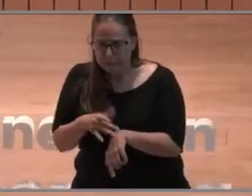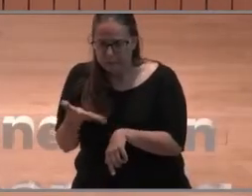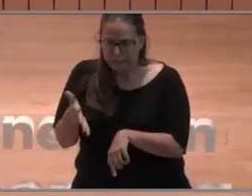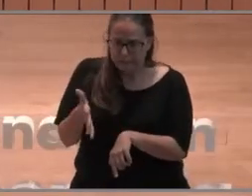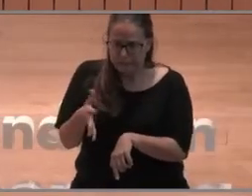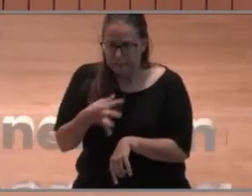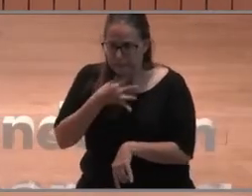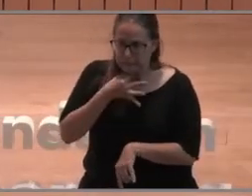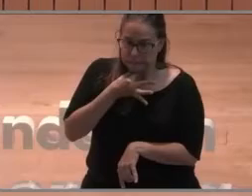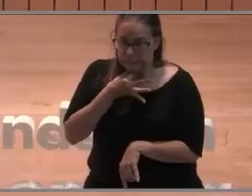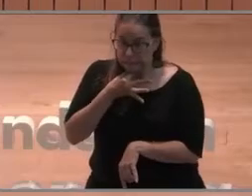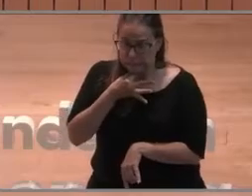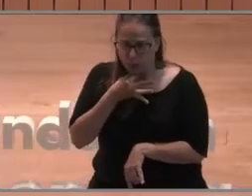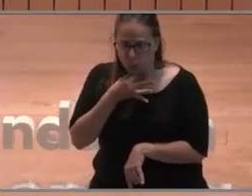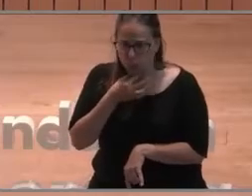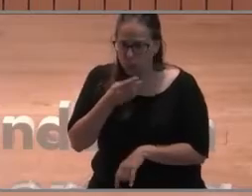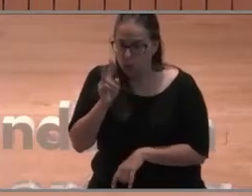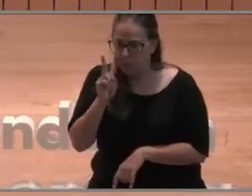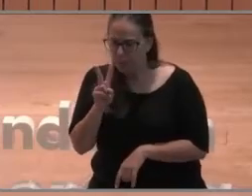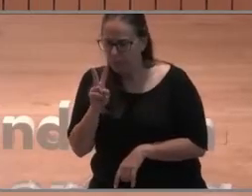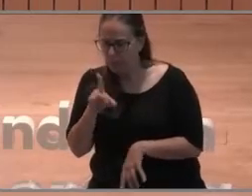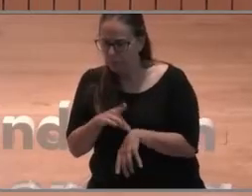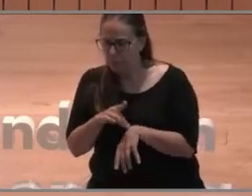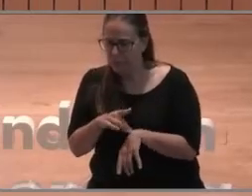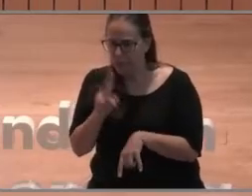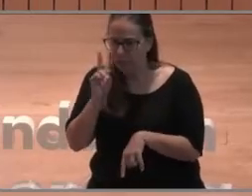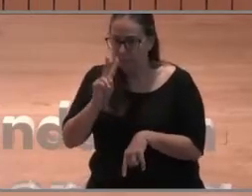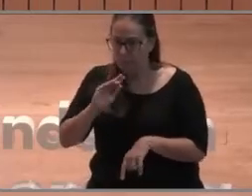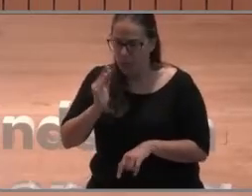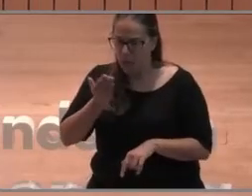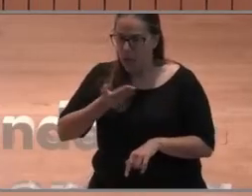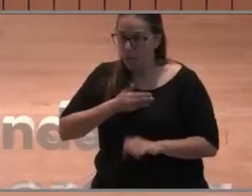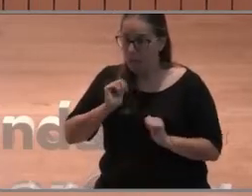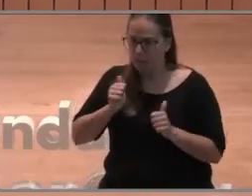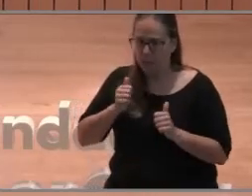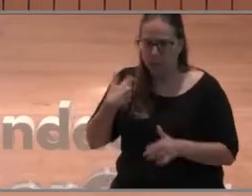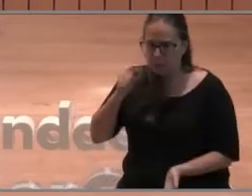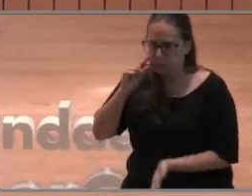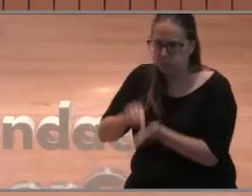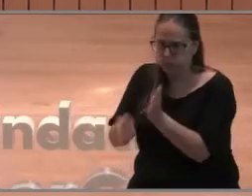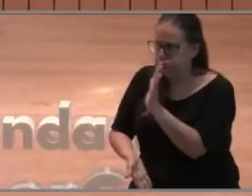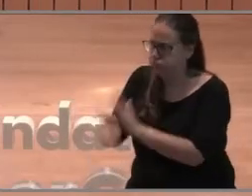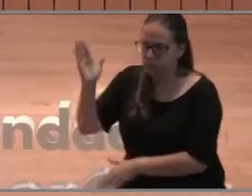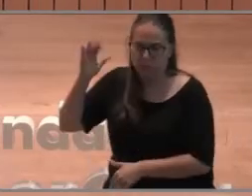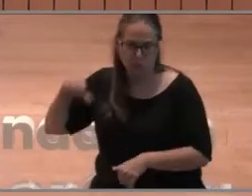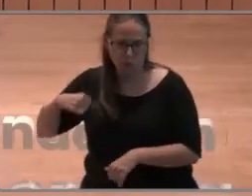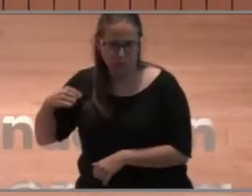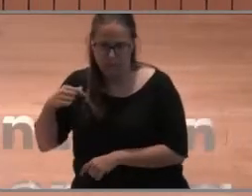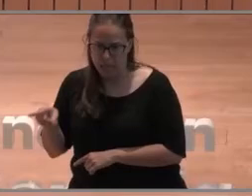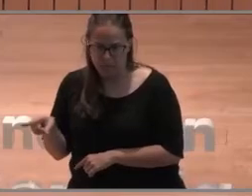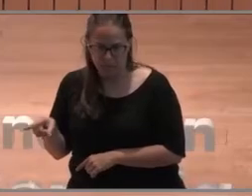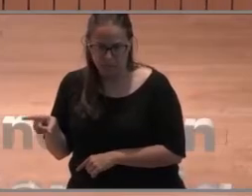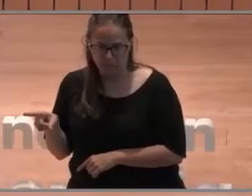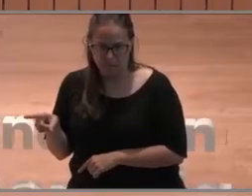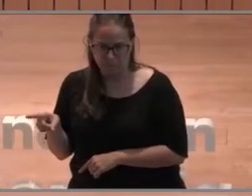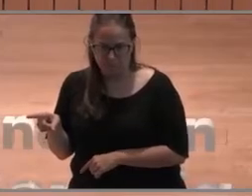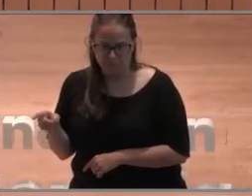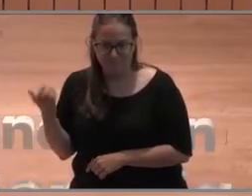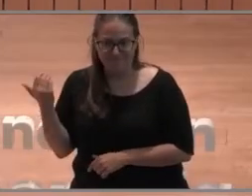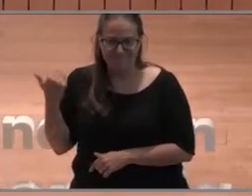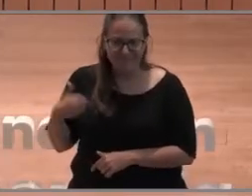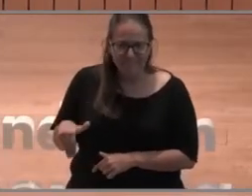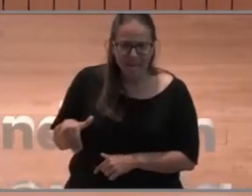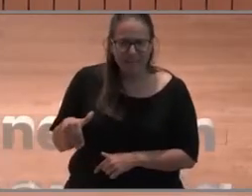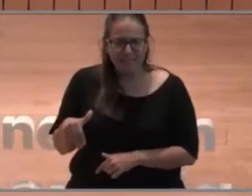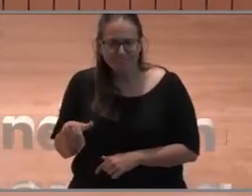que alguna de estas cosas, mecanismos corporales se descompensa, viene. Entonces ahora ya tenemos como